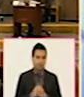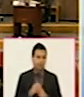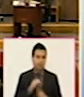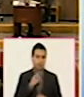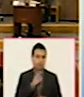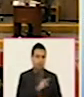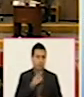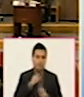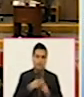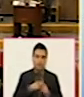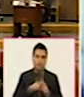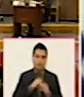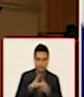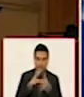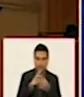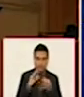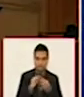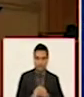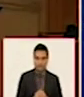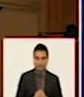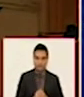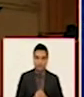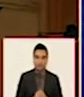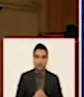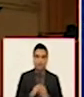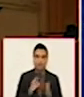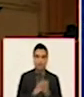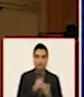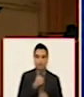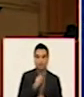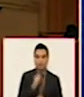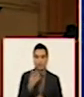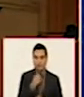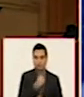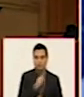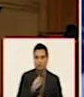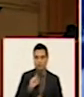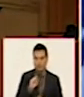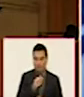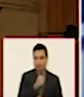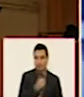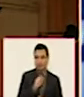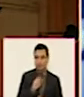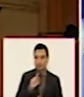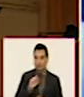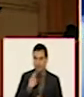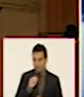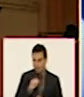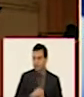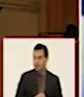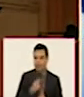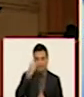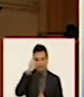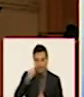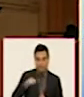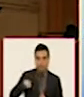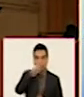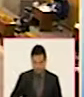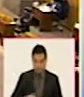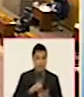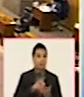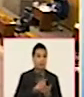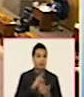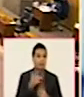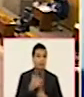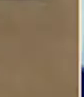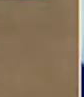cuáles son las reglas y que éstas se ajusten al marco de la Constitución, incluso en lo que apruebe el propio Consejo General del INE.